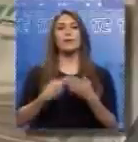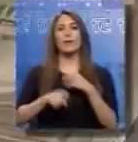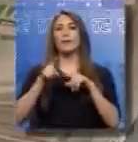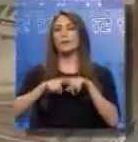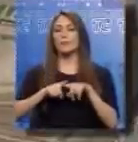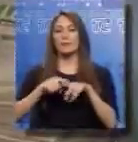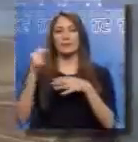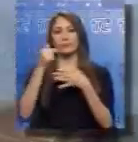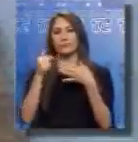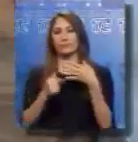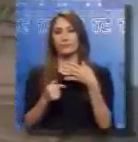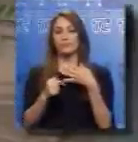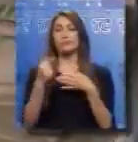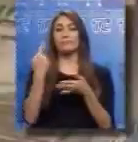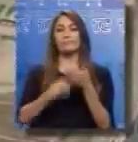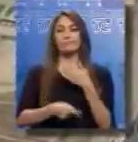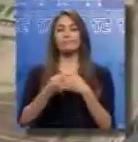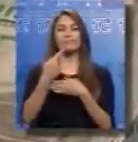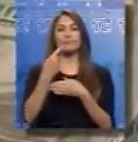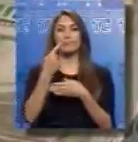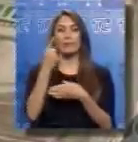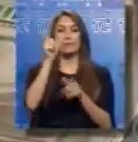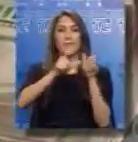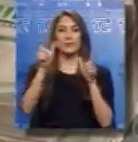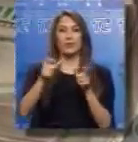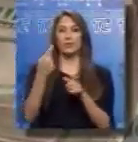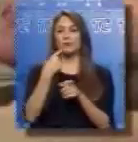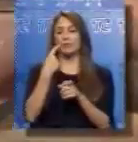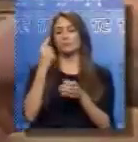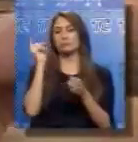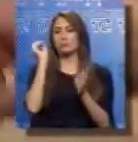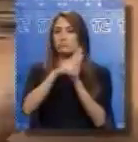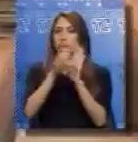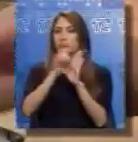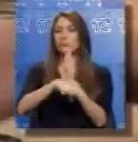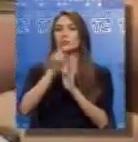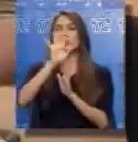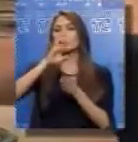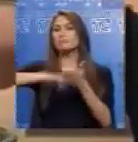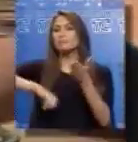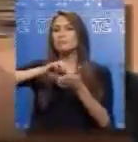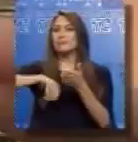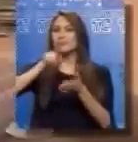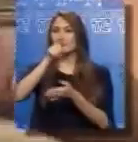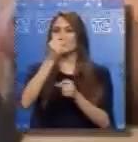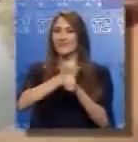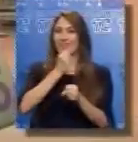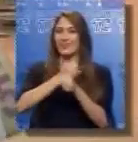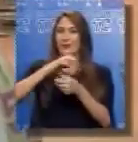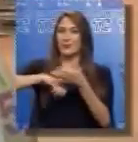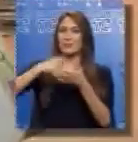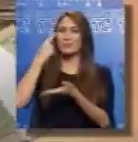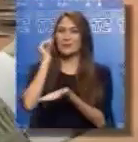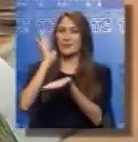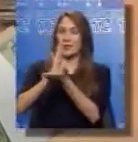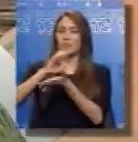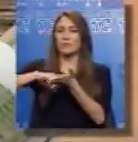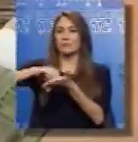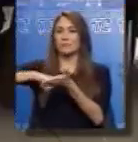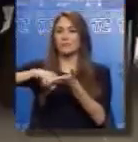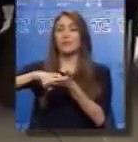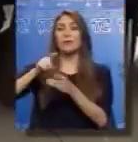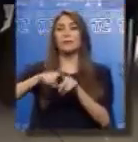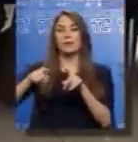atención. Gracias a la redistribución del aporte que hacen los afiliados al Fondo de Salud, se dio solución a los problemas de liquidez que se vienen arrastrando hace varios